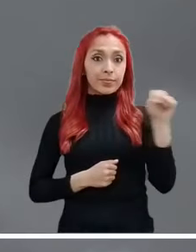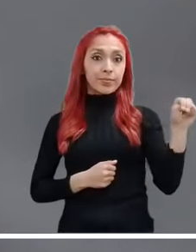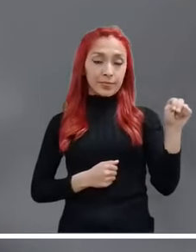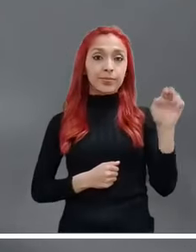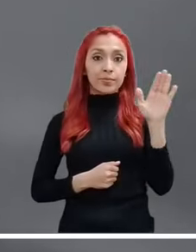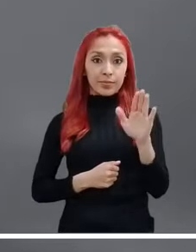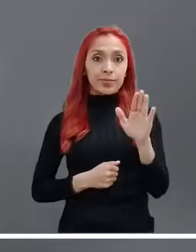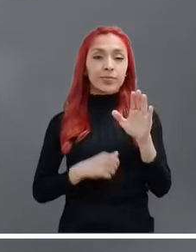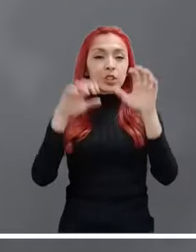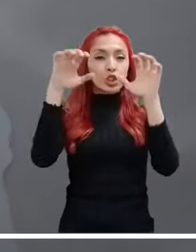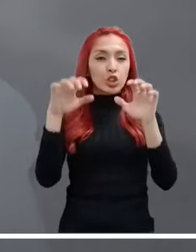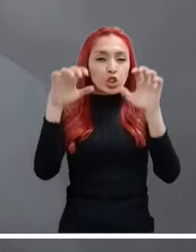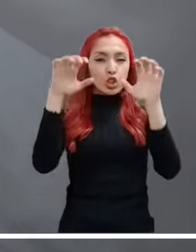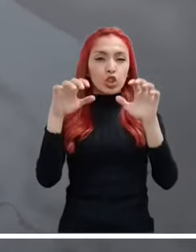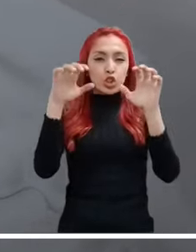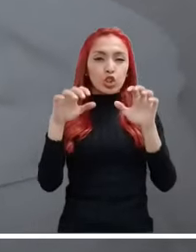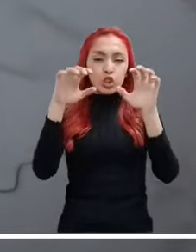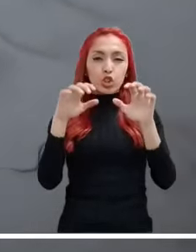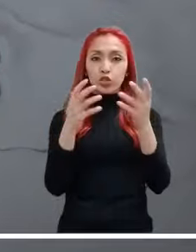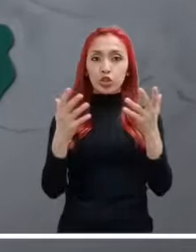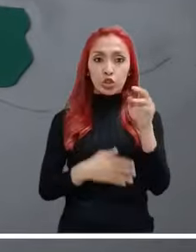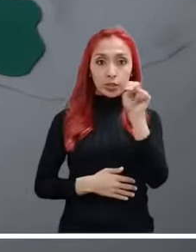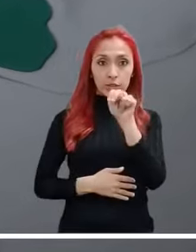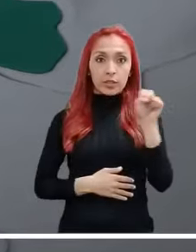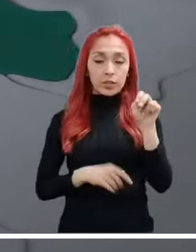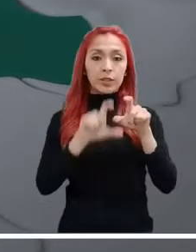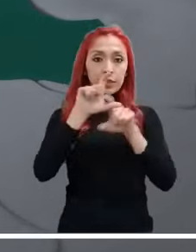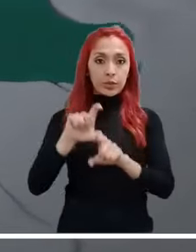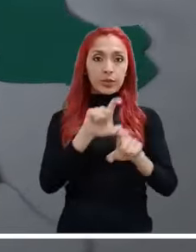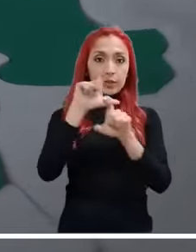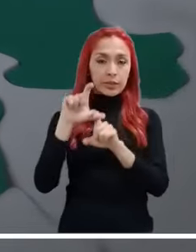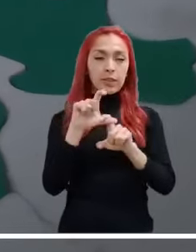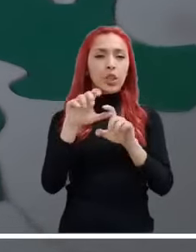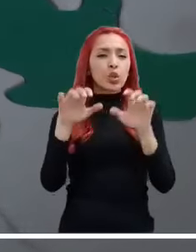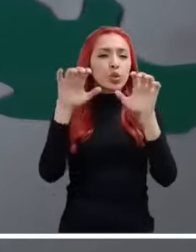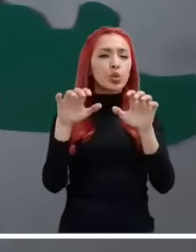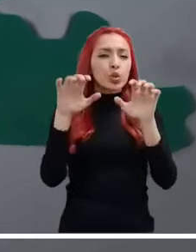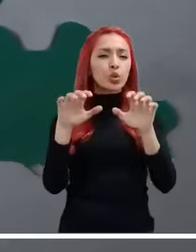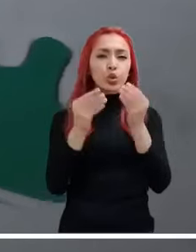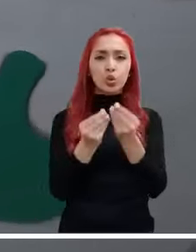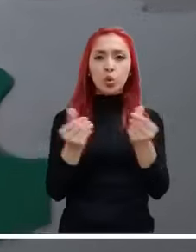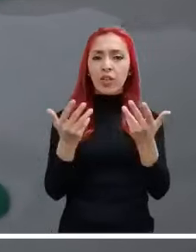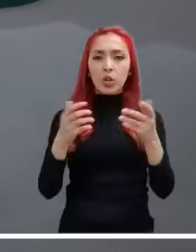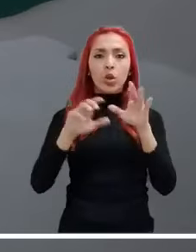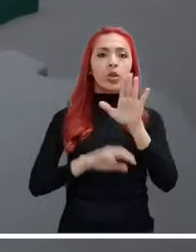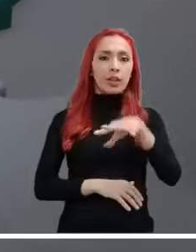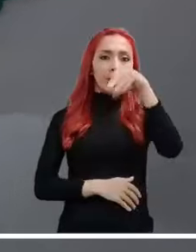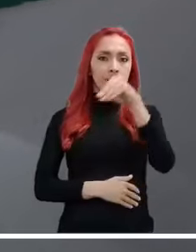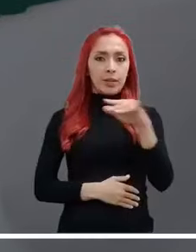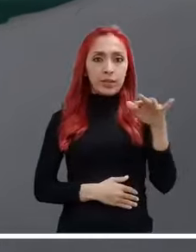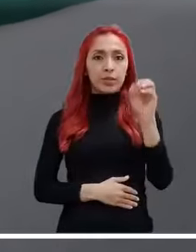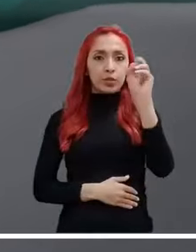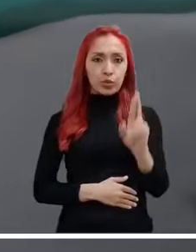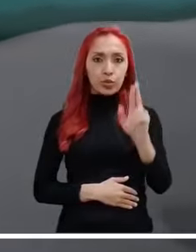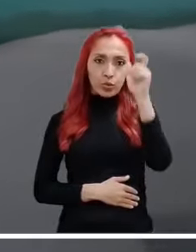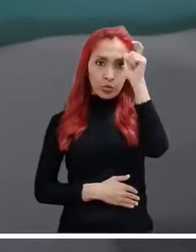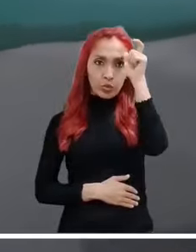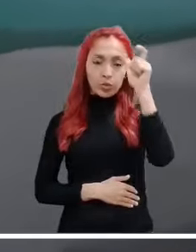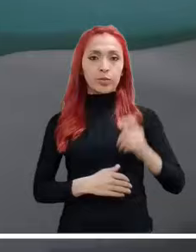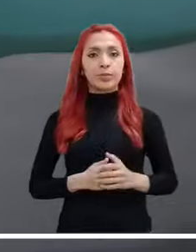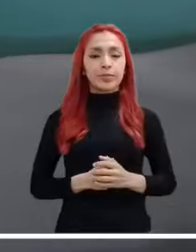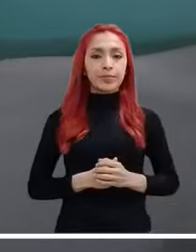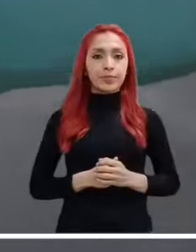por lluvias importantes en el norte de La Guajira y de menor intensidad en Magdalena y sur de Córdoba. En